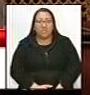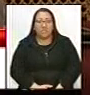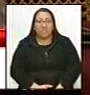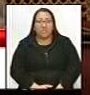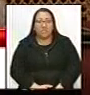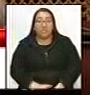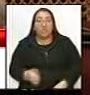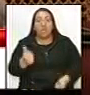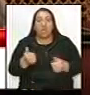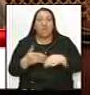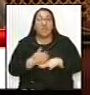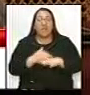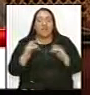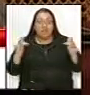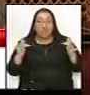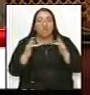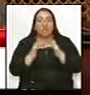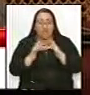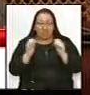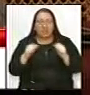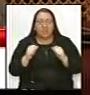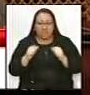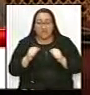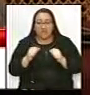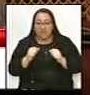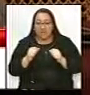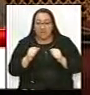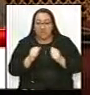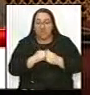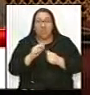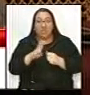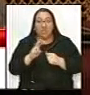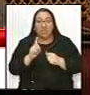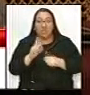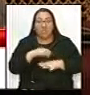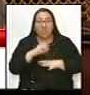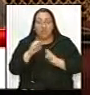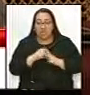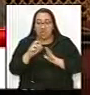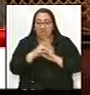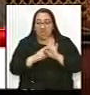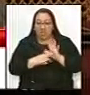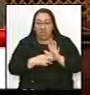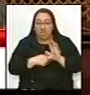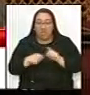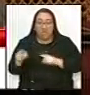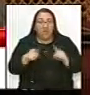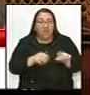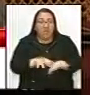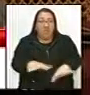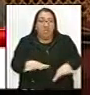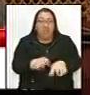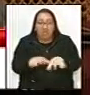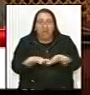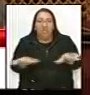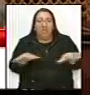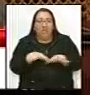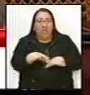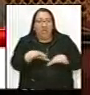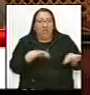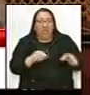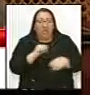a la cual se conectaban o se conectarán los 21 proyectos regionales cuál brazos comunicantes que llegan